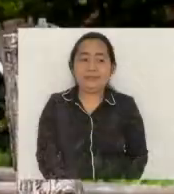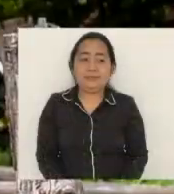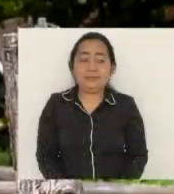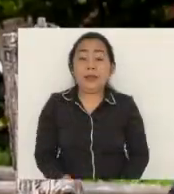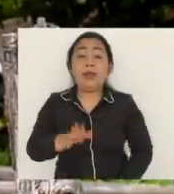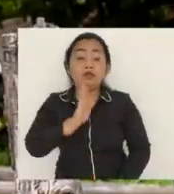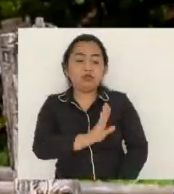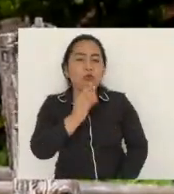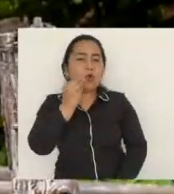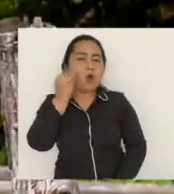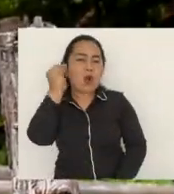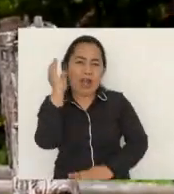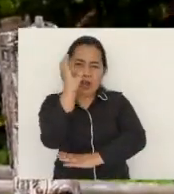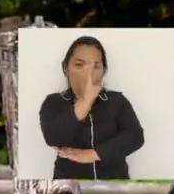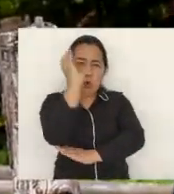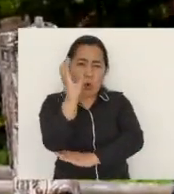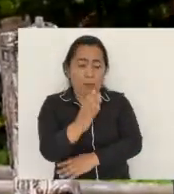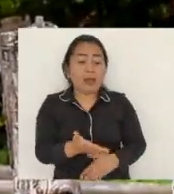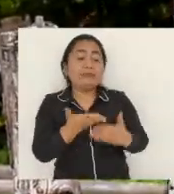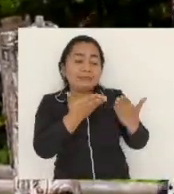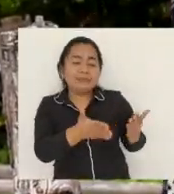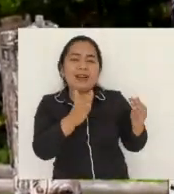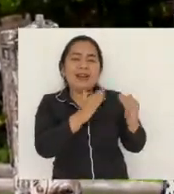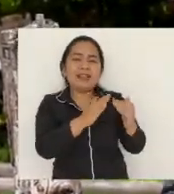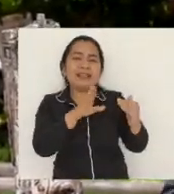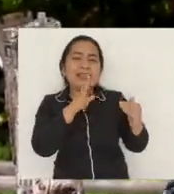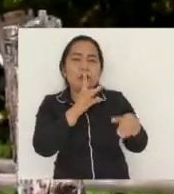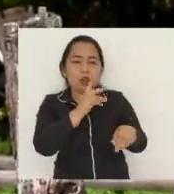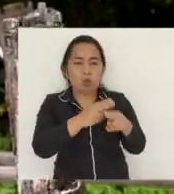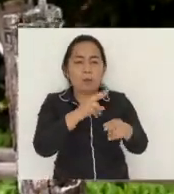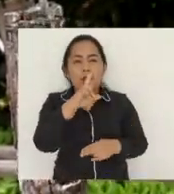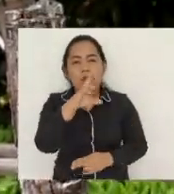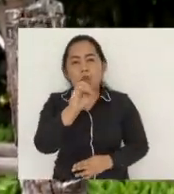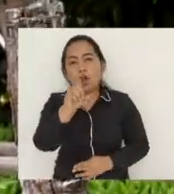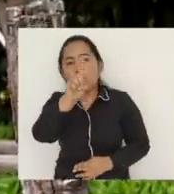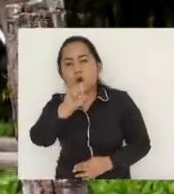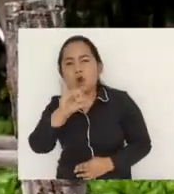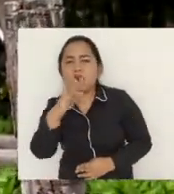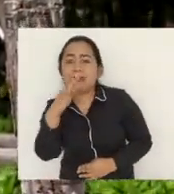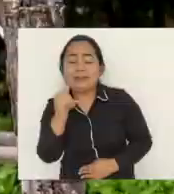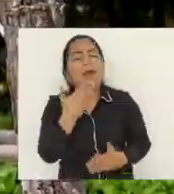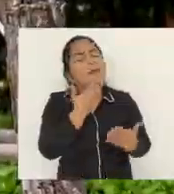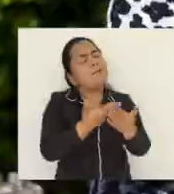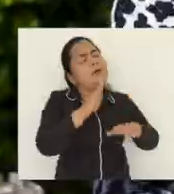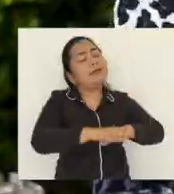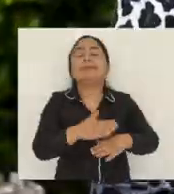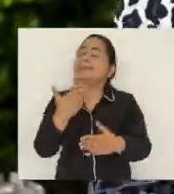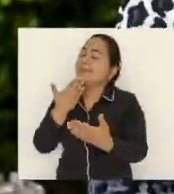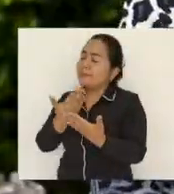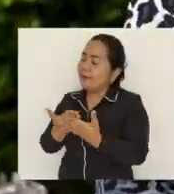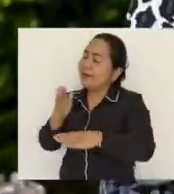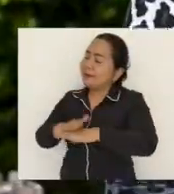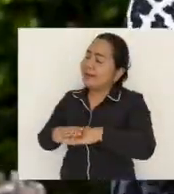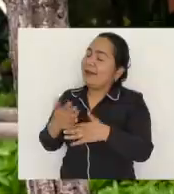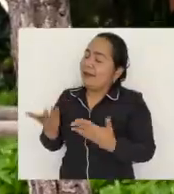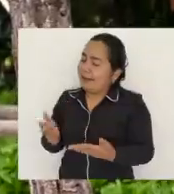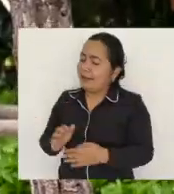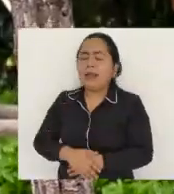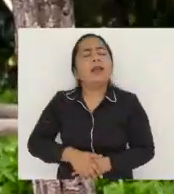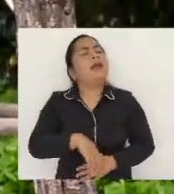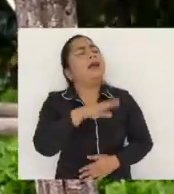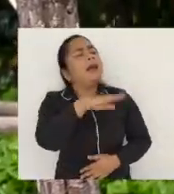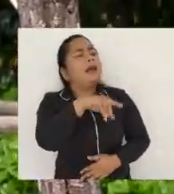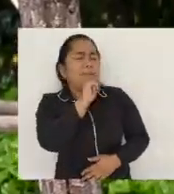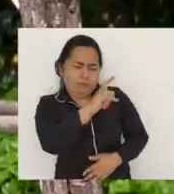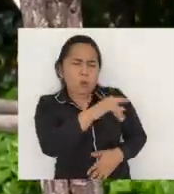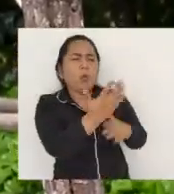Desde los hogares colombianos estamos en la casa de Doña Rosita. Doña Rosita, muy buenas tardes. Buenas tardes, hija. Doña